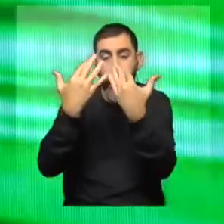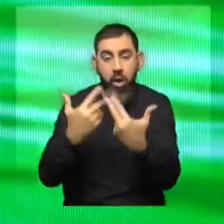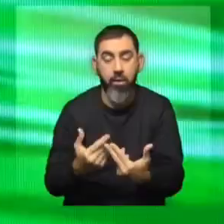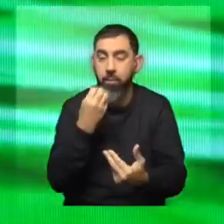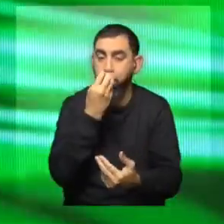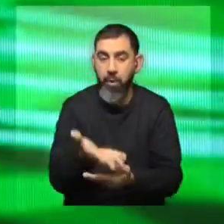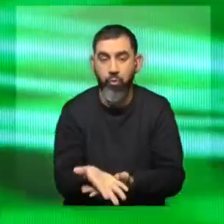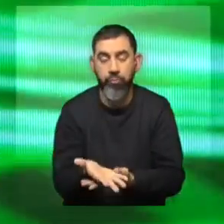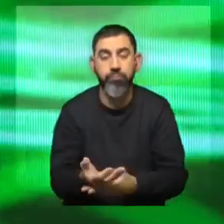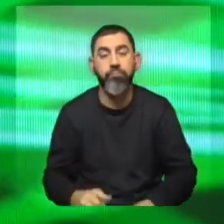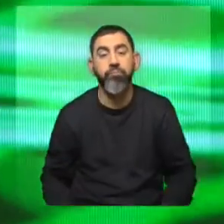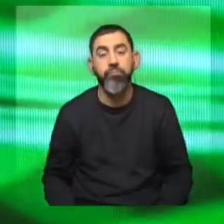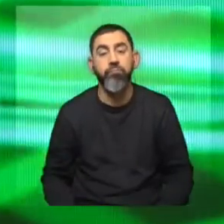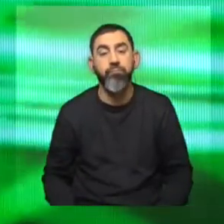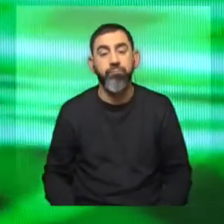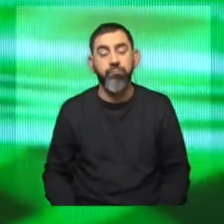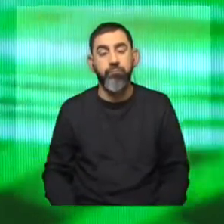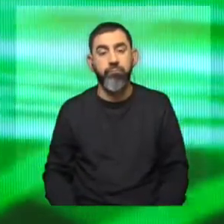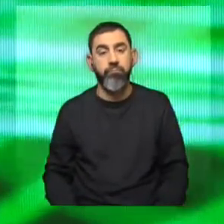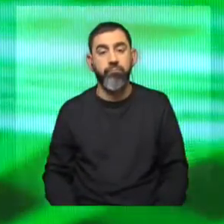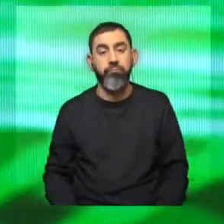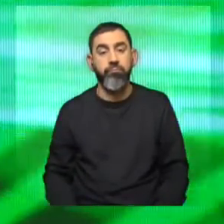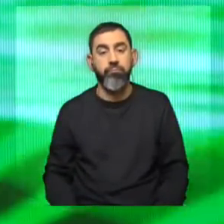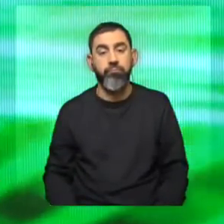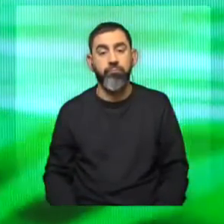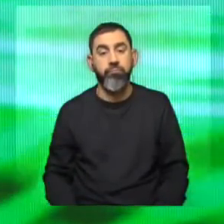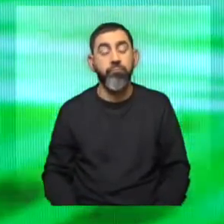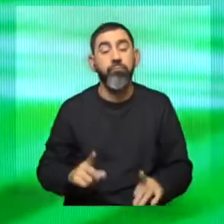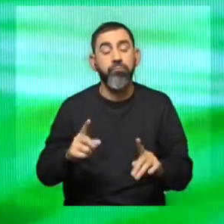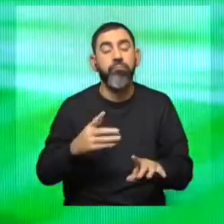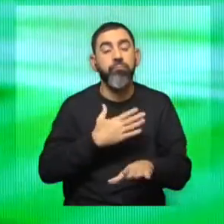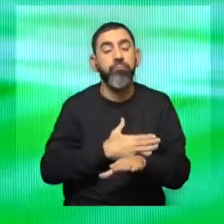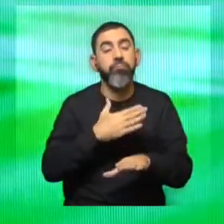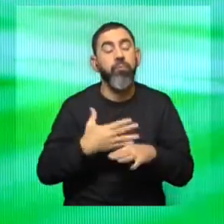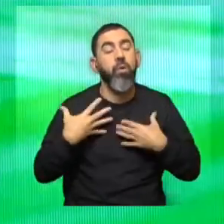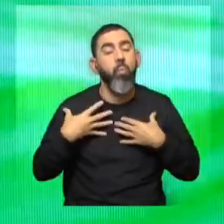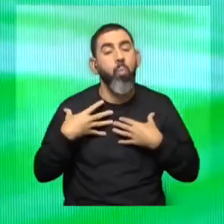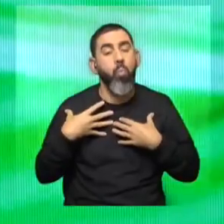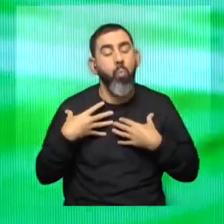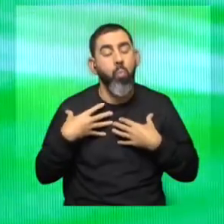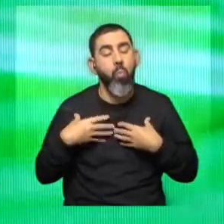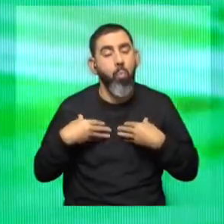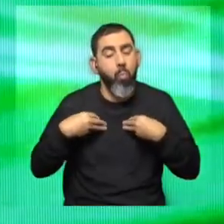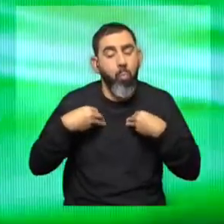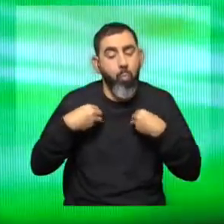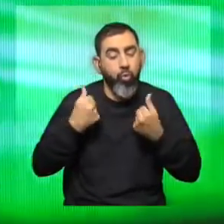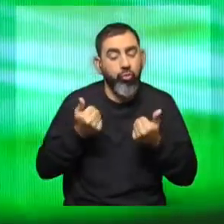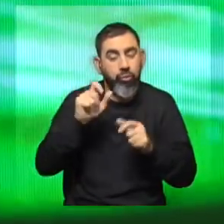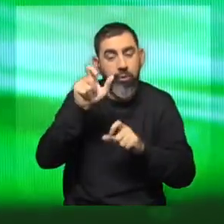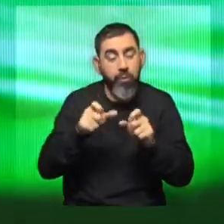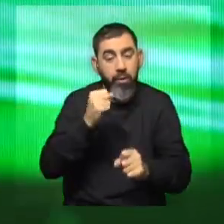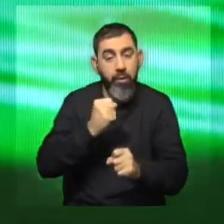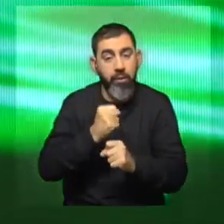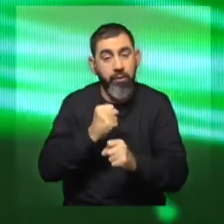cosa que también nos pasa que es lo que te decía recién el impacto emocional que recibimos las personas que trabajamos